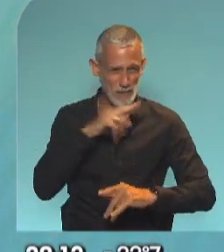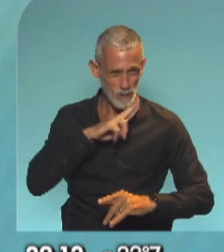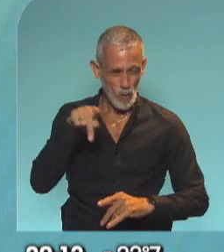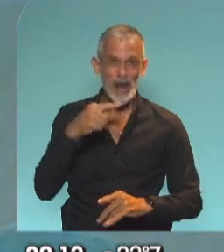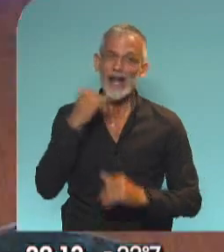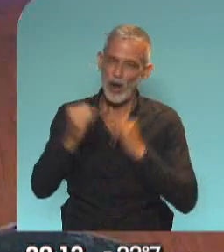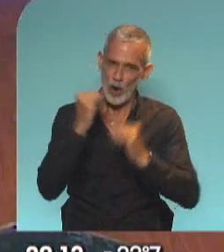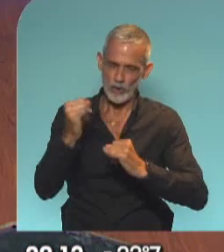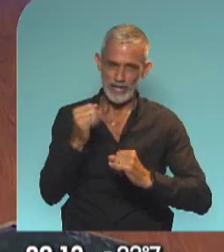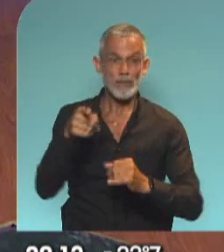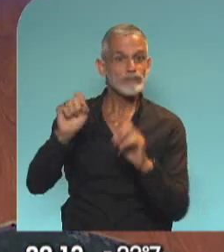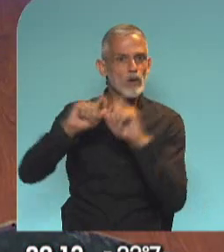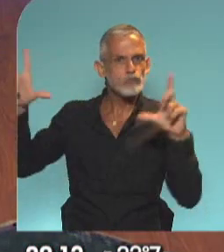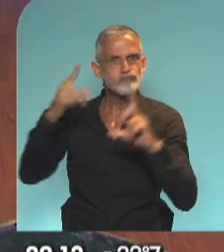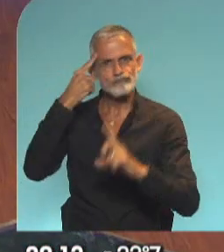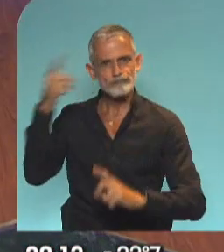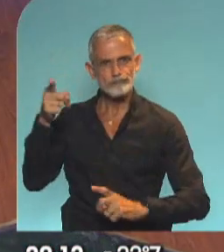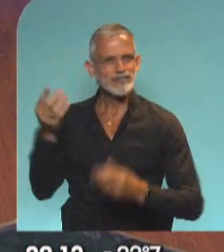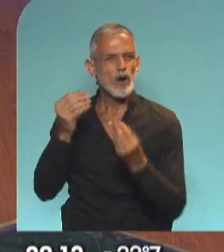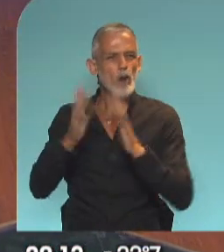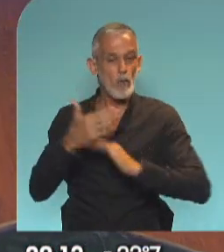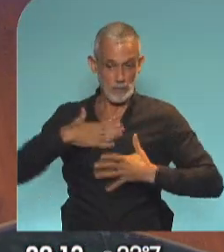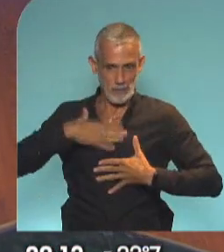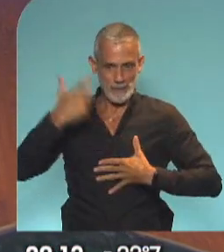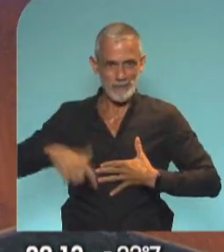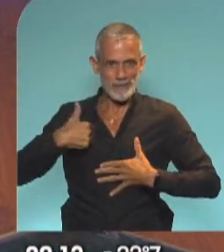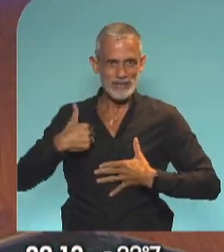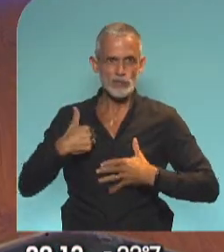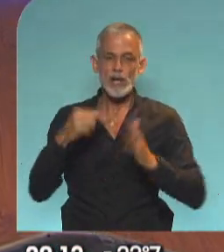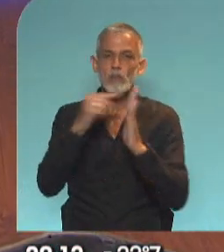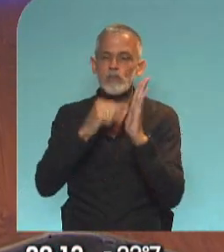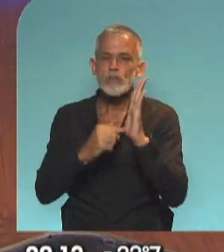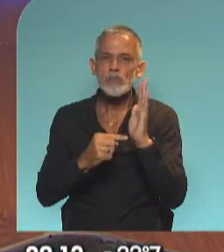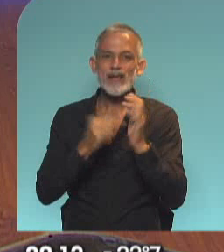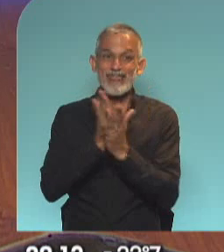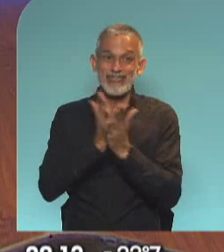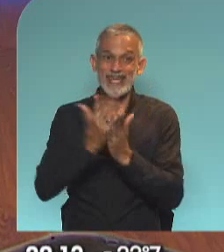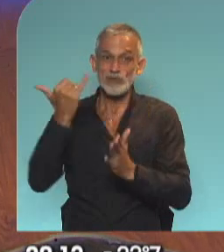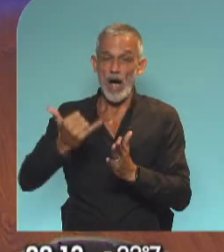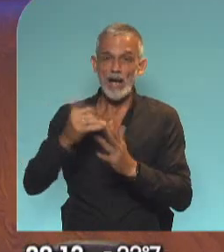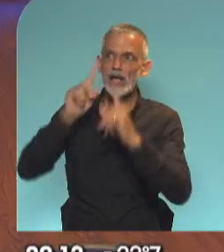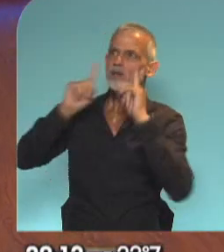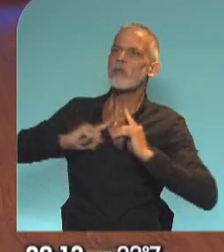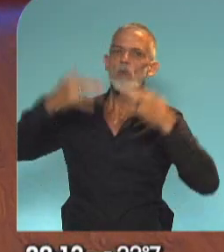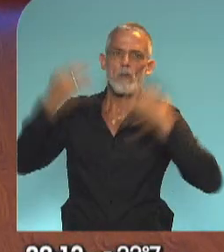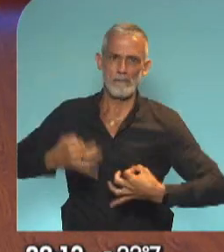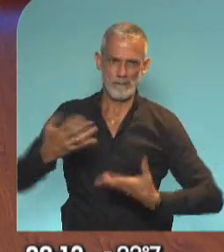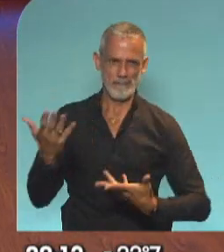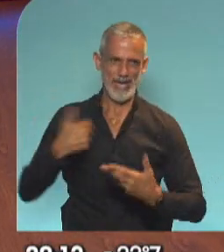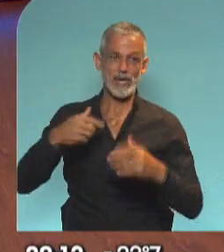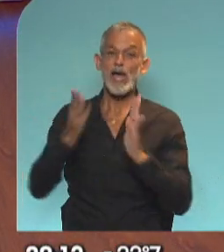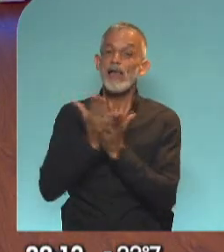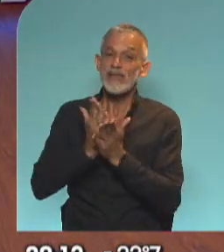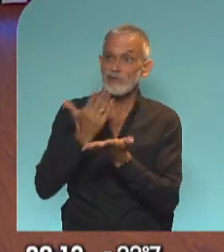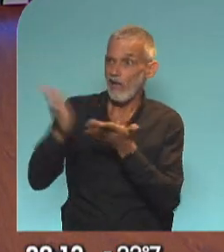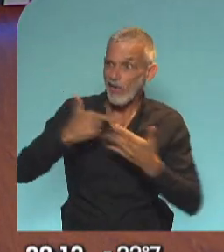esta nota. Esto es lo que tenés que tener en cuenta. Como consumidor, estos son los derechos que tenés. Derecho al trato digno, derecho a que